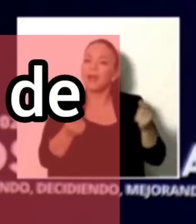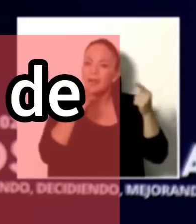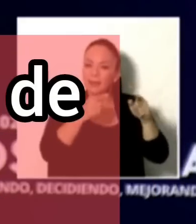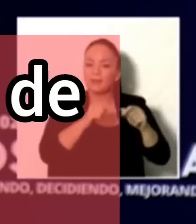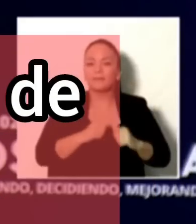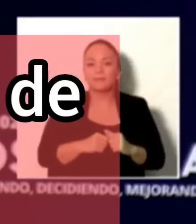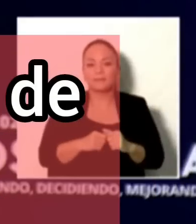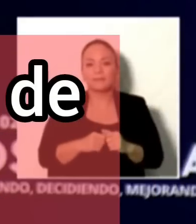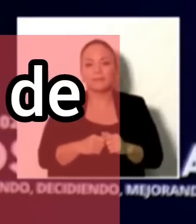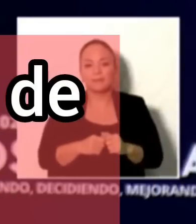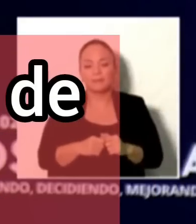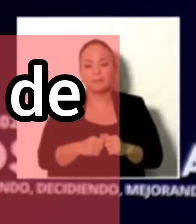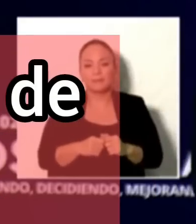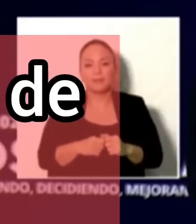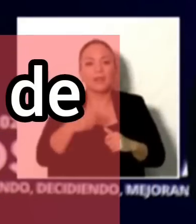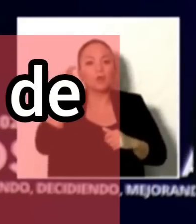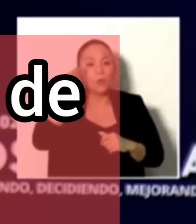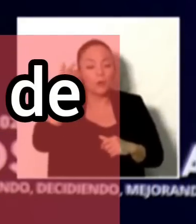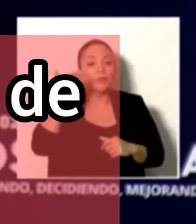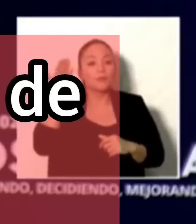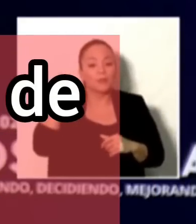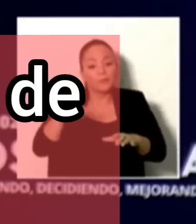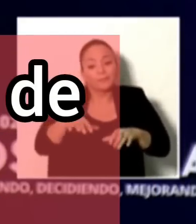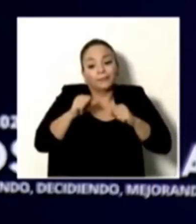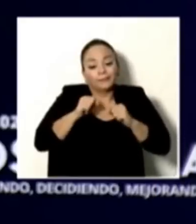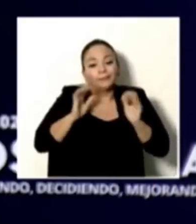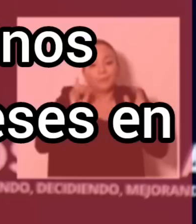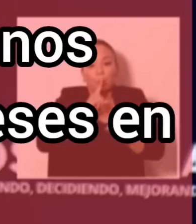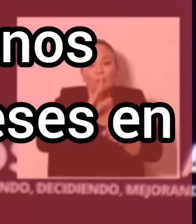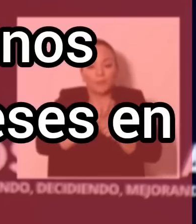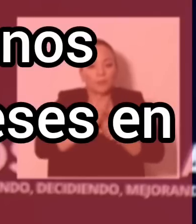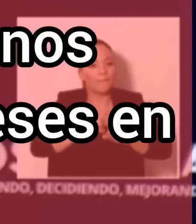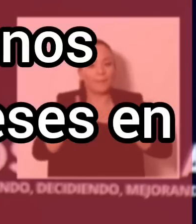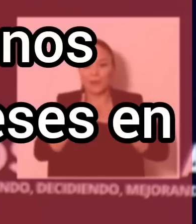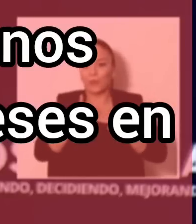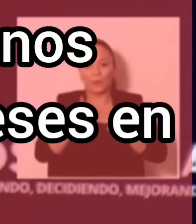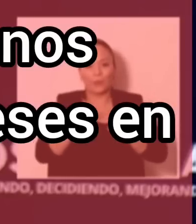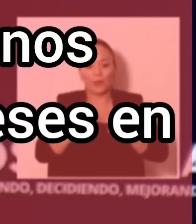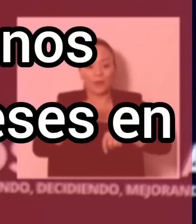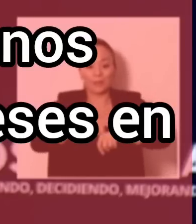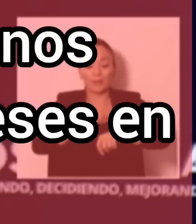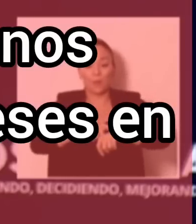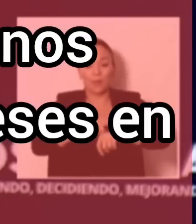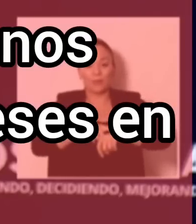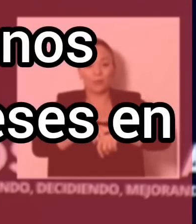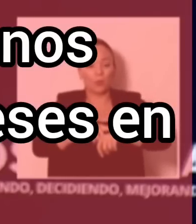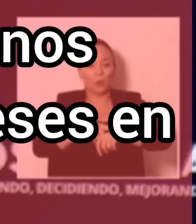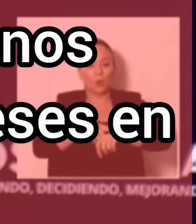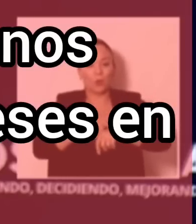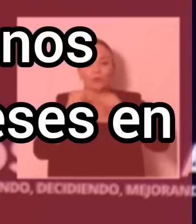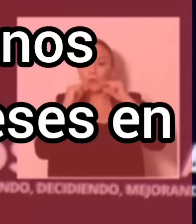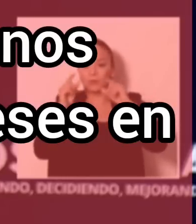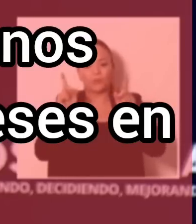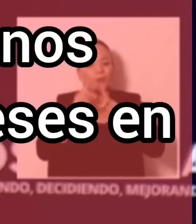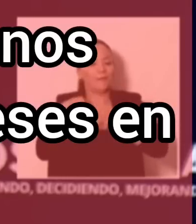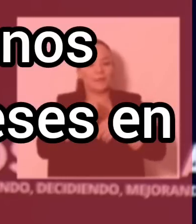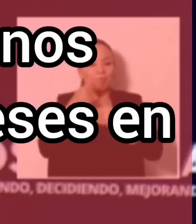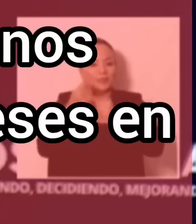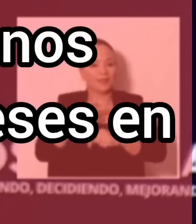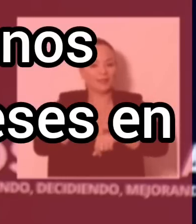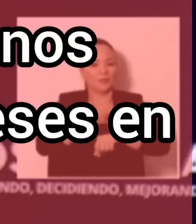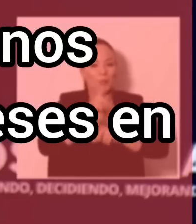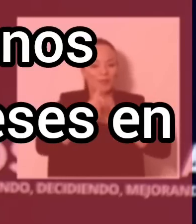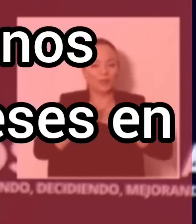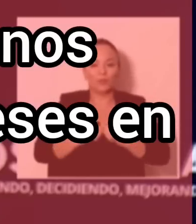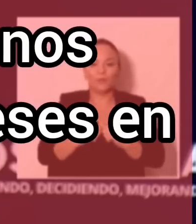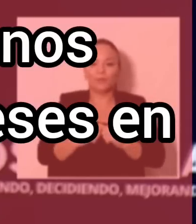ese compromiso que asume el gobierno anterior, ya cuando don Rodrigo Chávez no era ministro de Hacienda. Y en este sentido, yo creo que esta